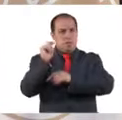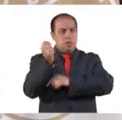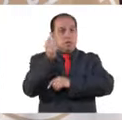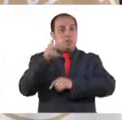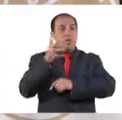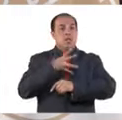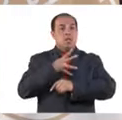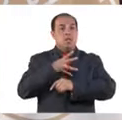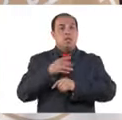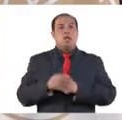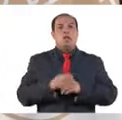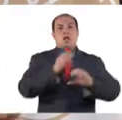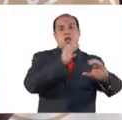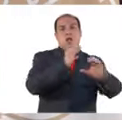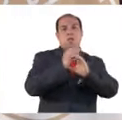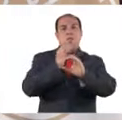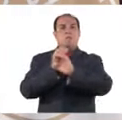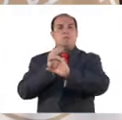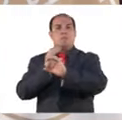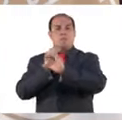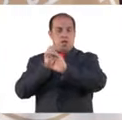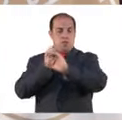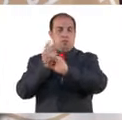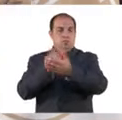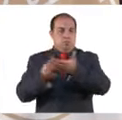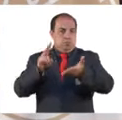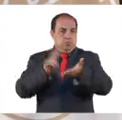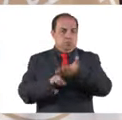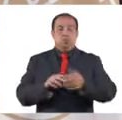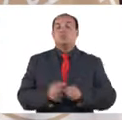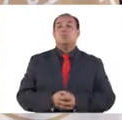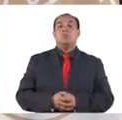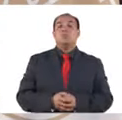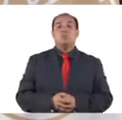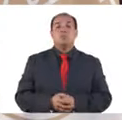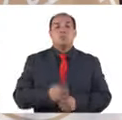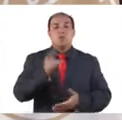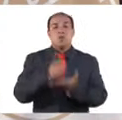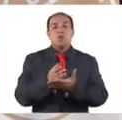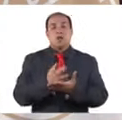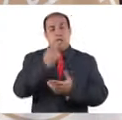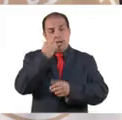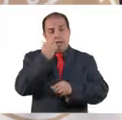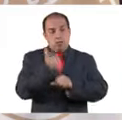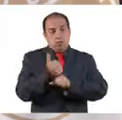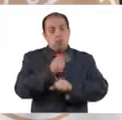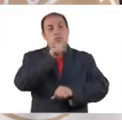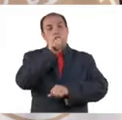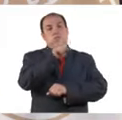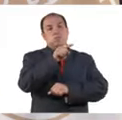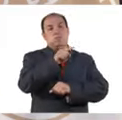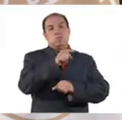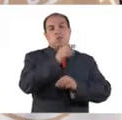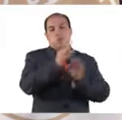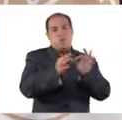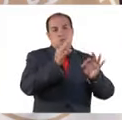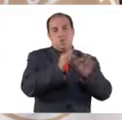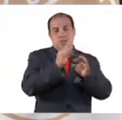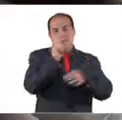articulados. El caso también cumplía esta empresa, de hecho no fue un obstáculo. La única razón que no, por la que no cumplieron técnicamente es por, son por las que ya